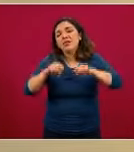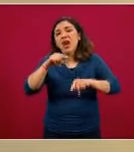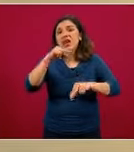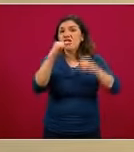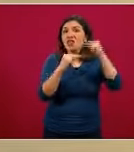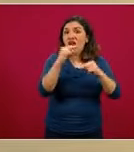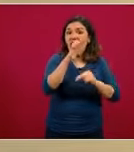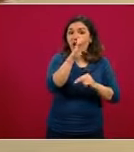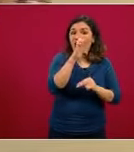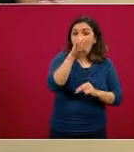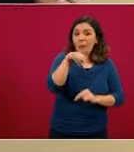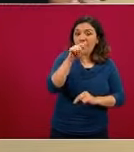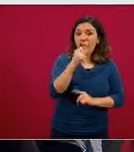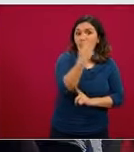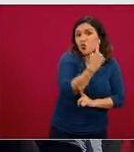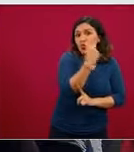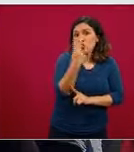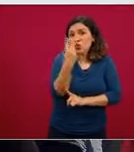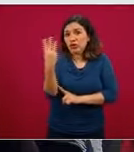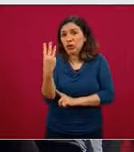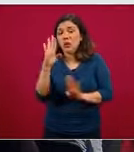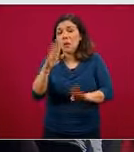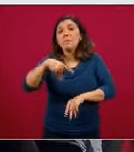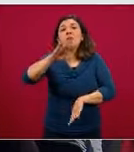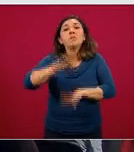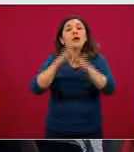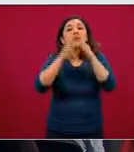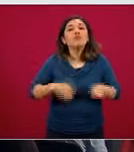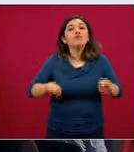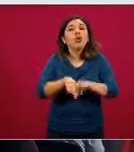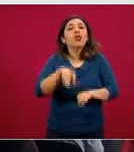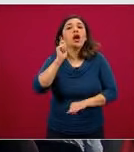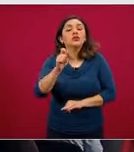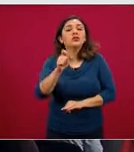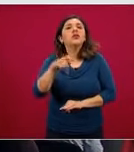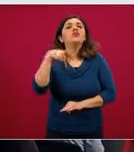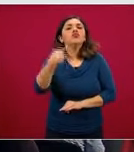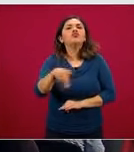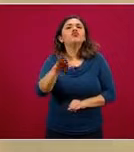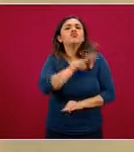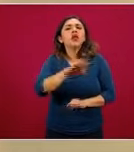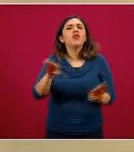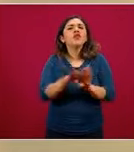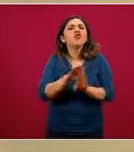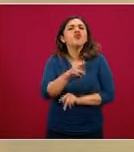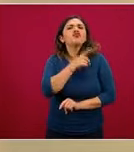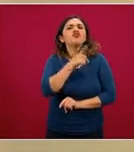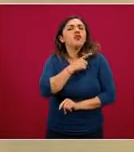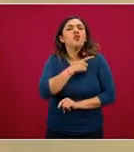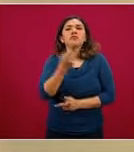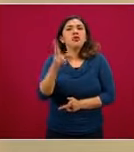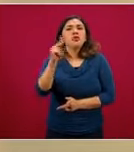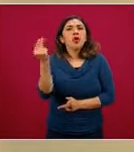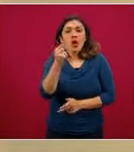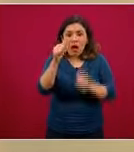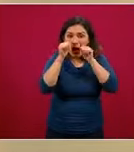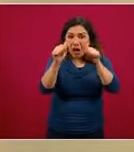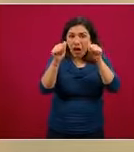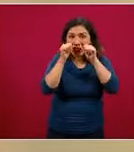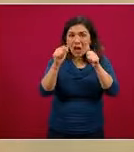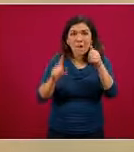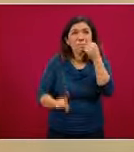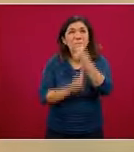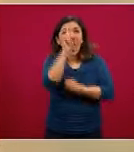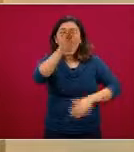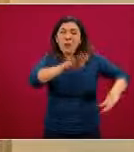y 3, pero más importante, que es evento dependiente. ¿Qué significa eso? Que no se atiende un